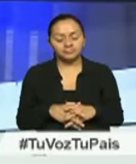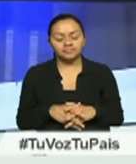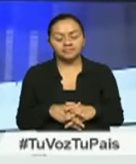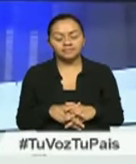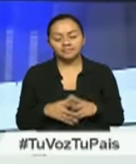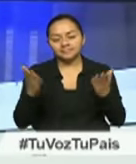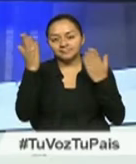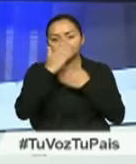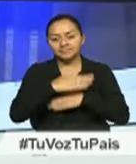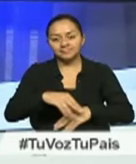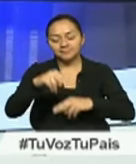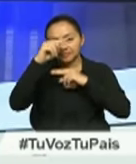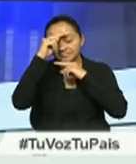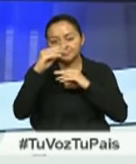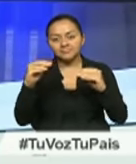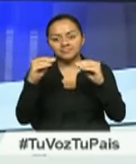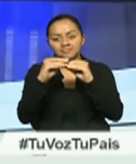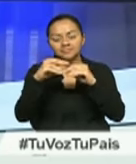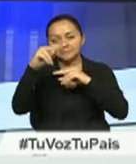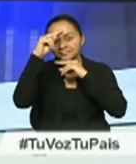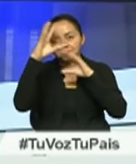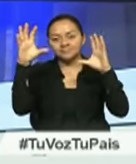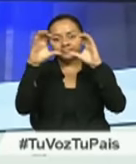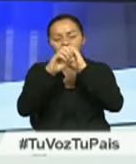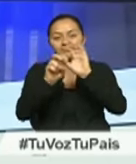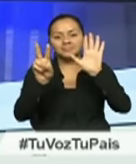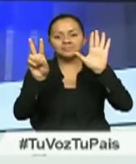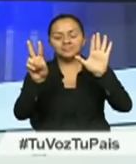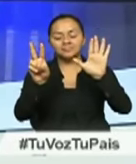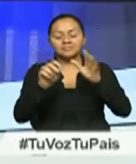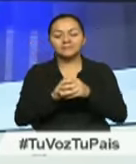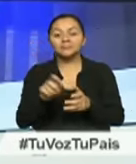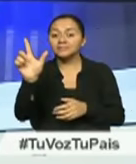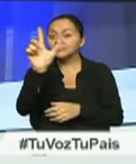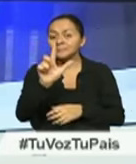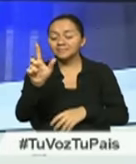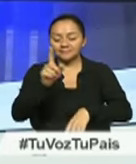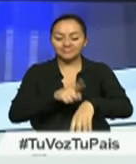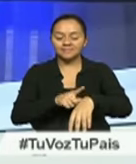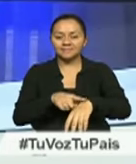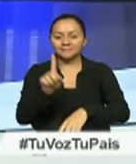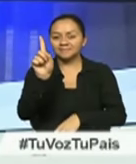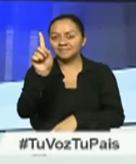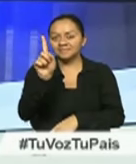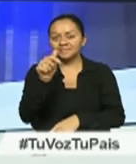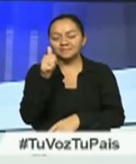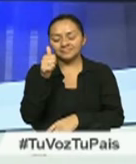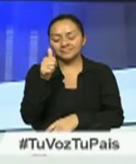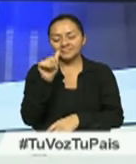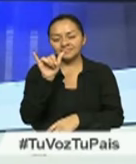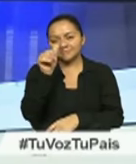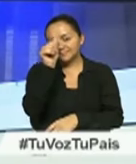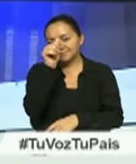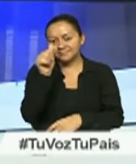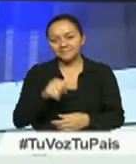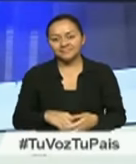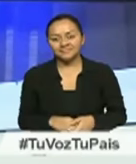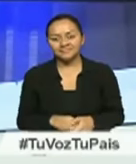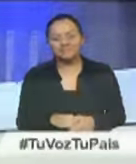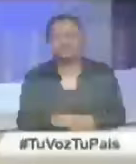Con esto finalizamos. Más noticias a las 19 horas conmigo, el lunes a las 13. Buen fin de semana. Hasta luego.